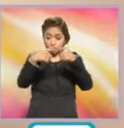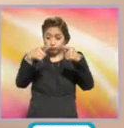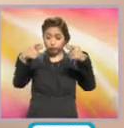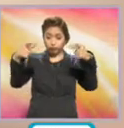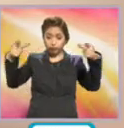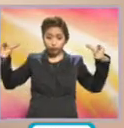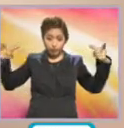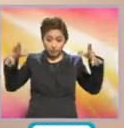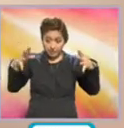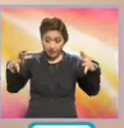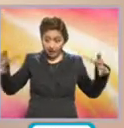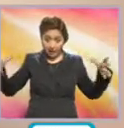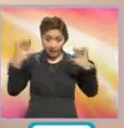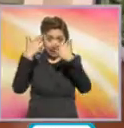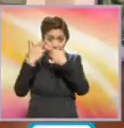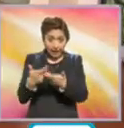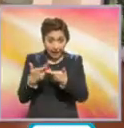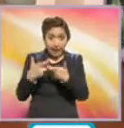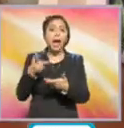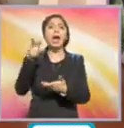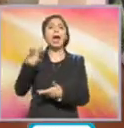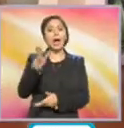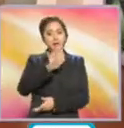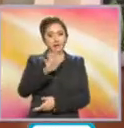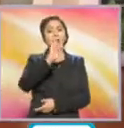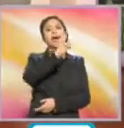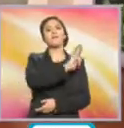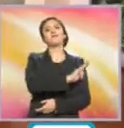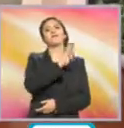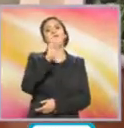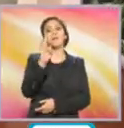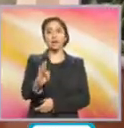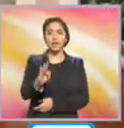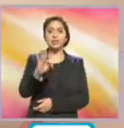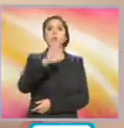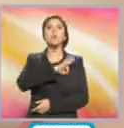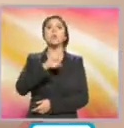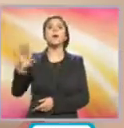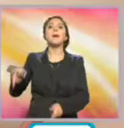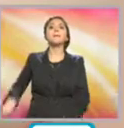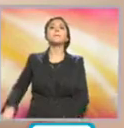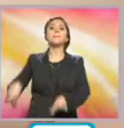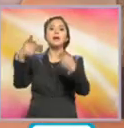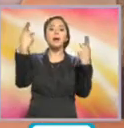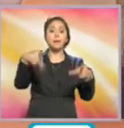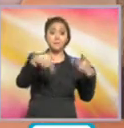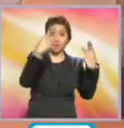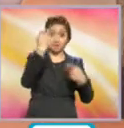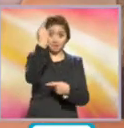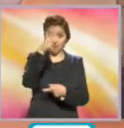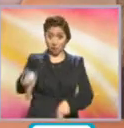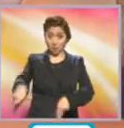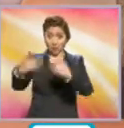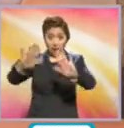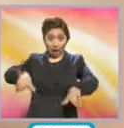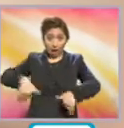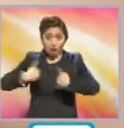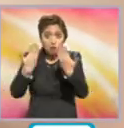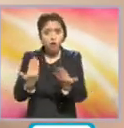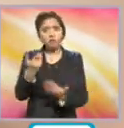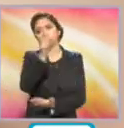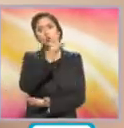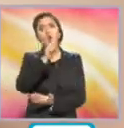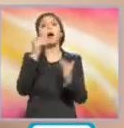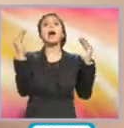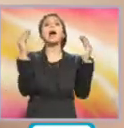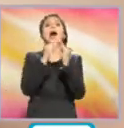fecha adecuada puedas ya hacer entregas a domicilio. Muy bien. Esa es otra cosa. Pero ¿cómo le